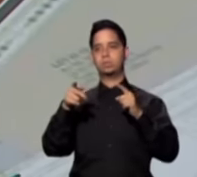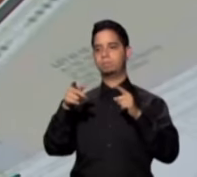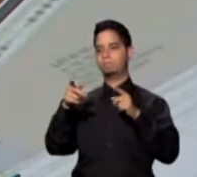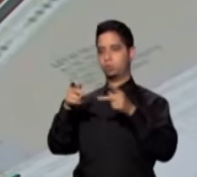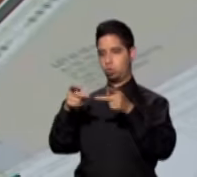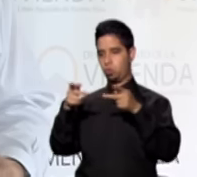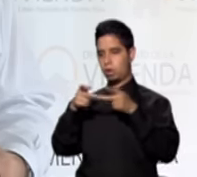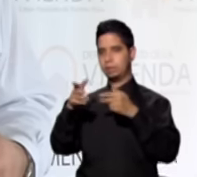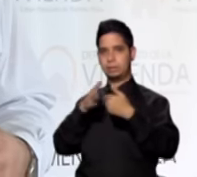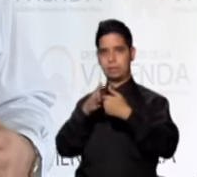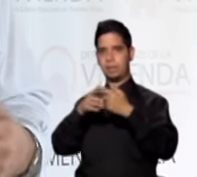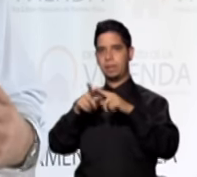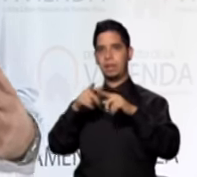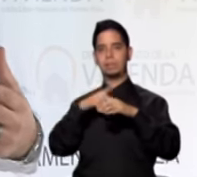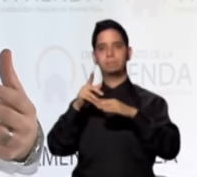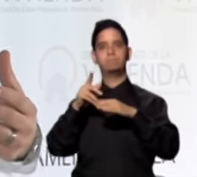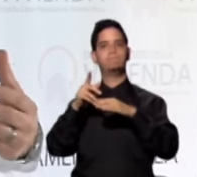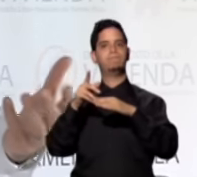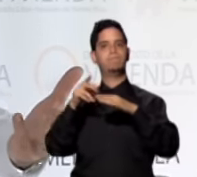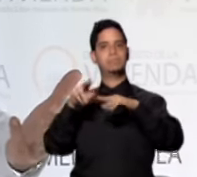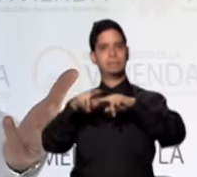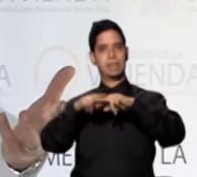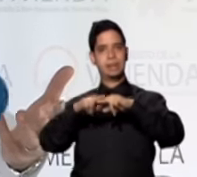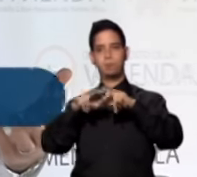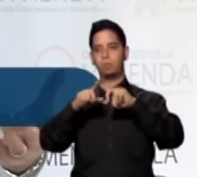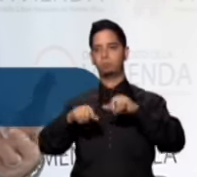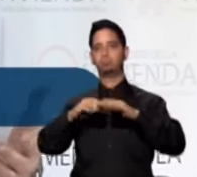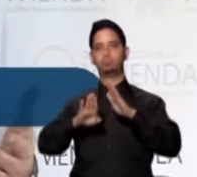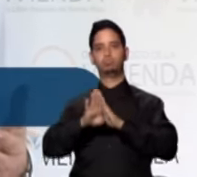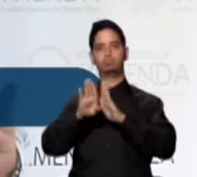aledañas al tren urbano. Mientras sigamos desarrollando